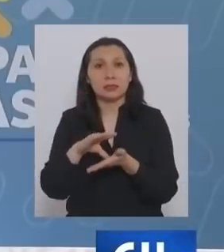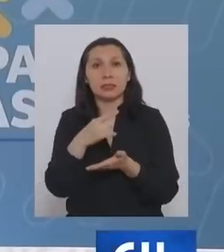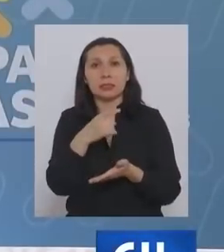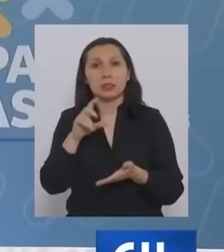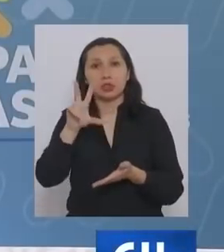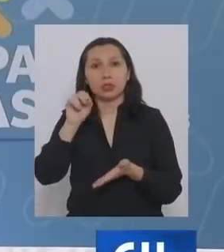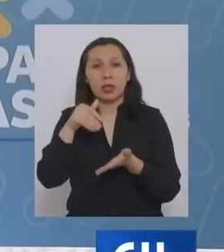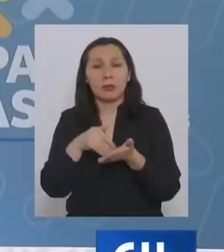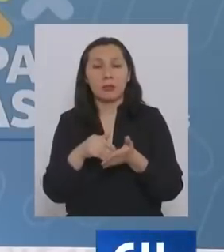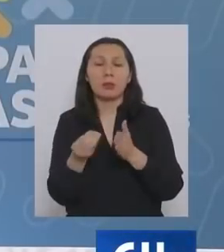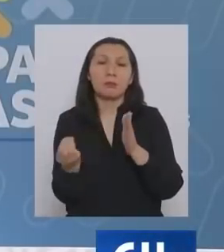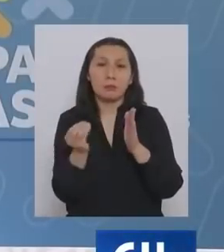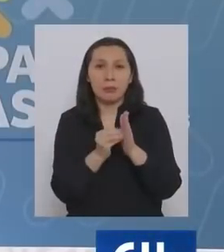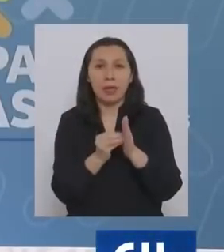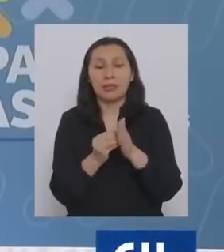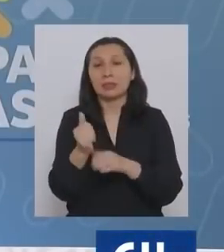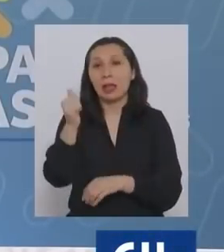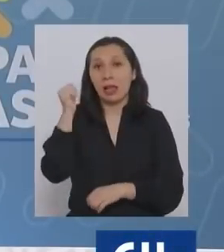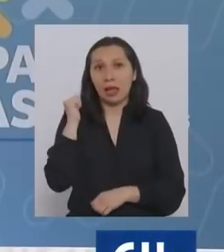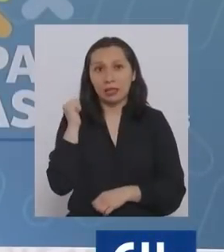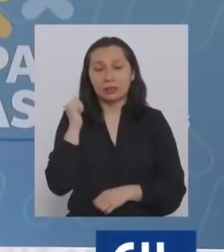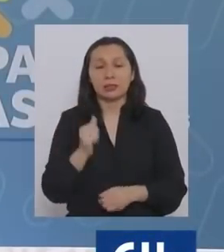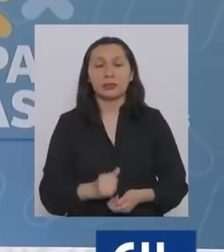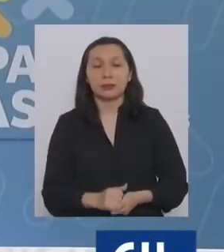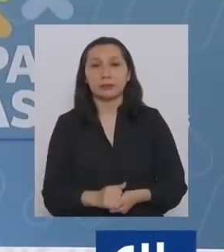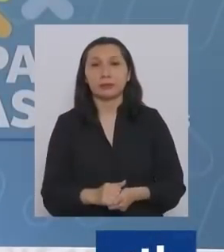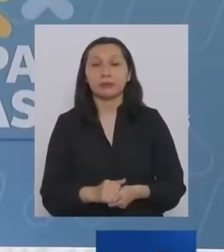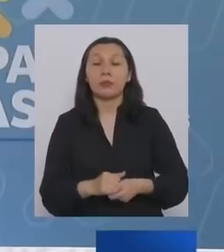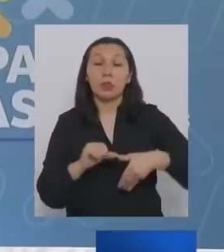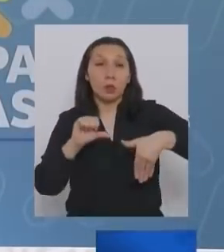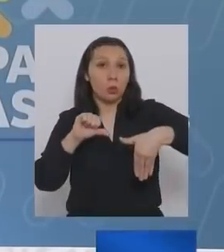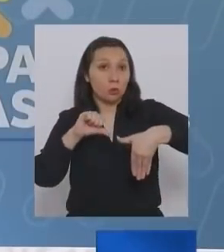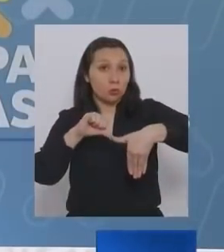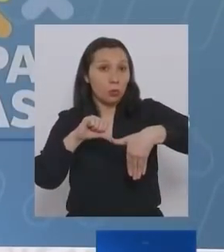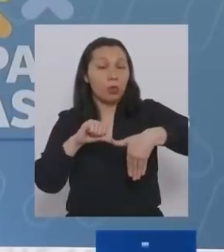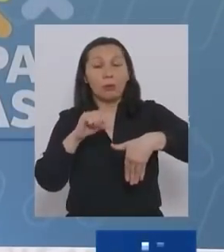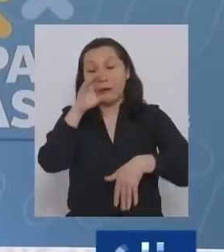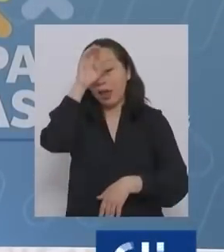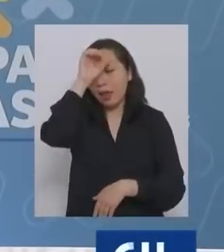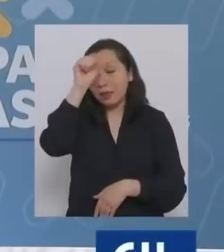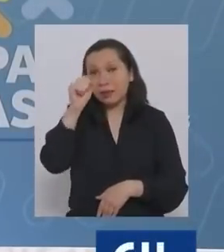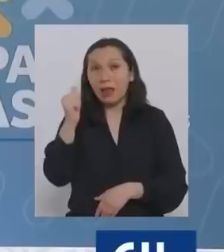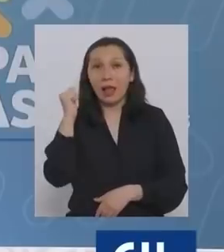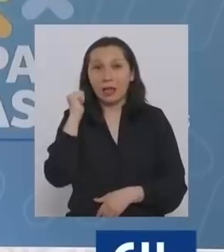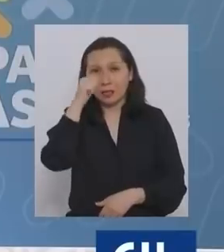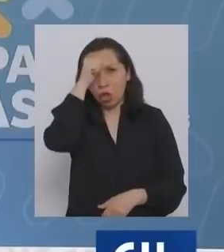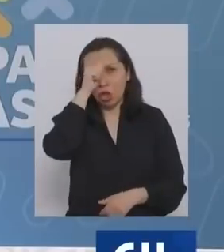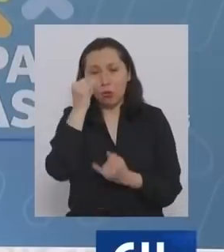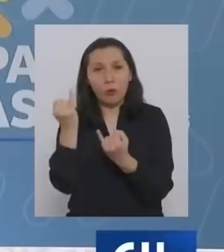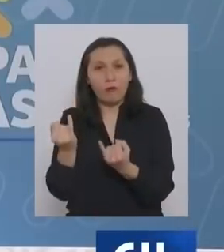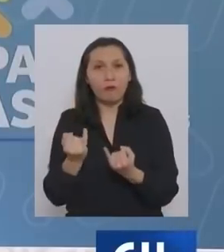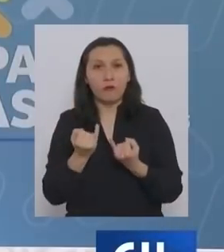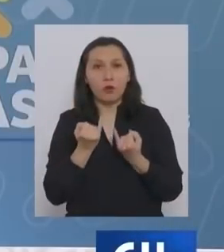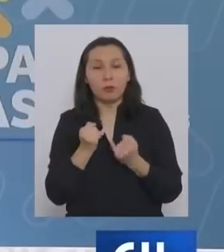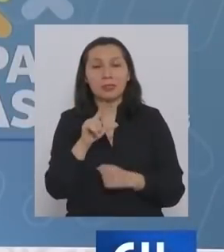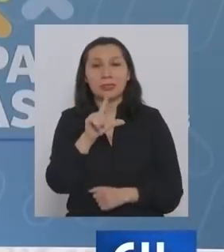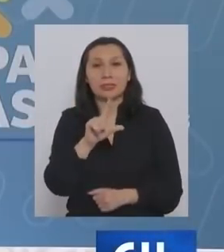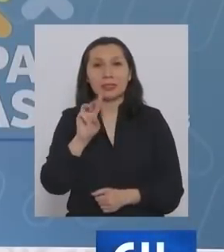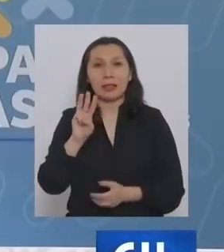de salud. Escuchamos a la subsecretaria. Ayer. En Sudamérica, Argentina, ayer domingo, informó